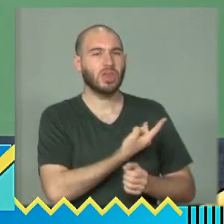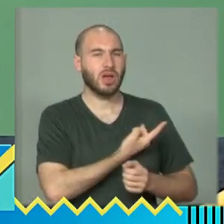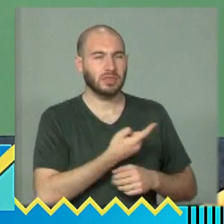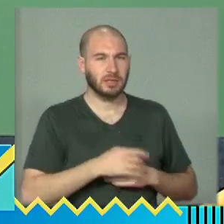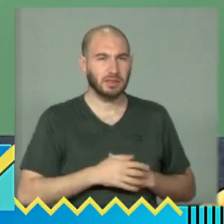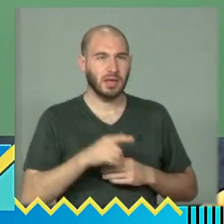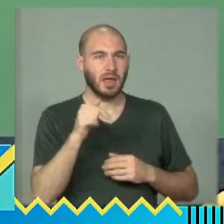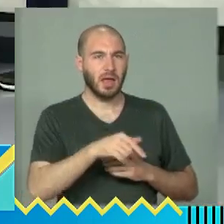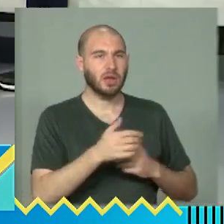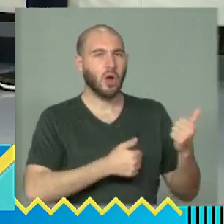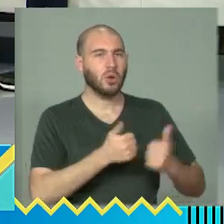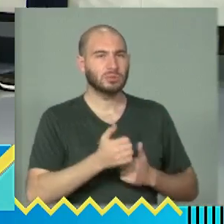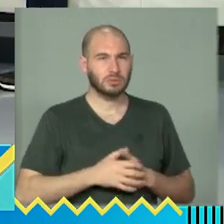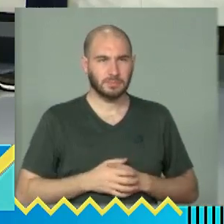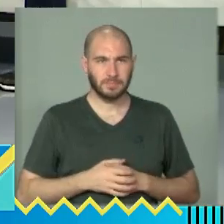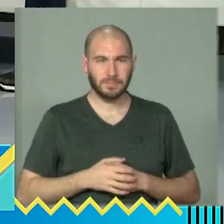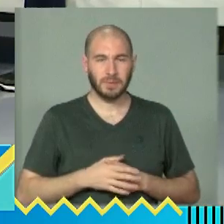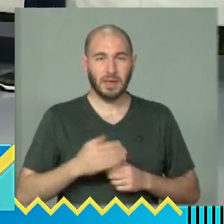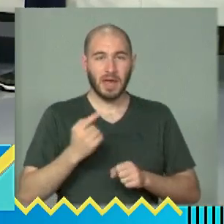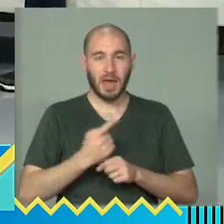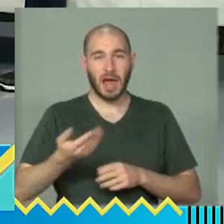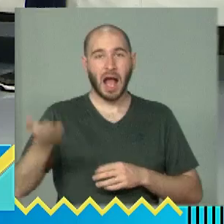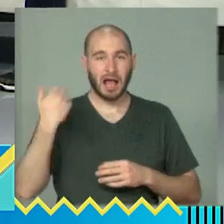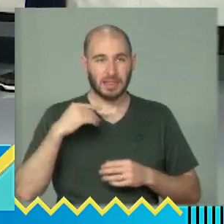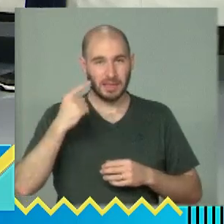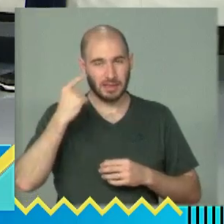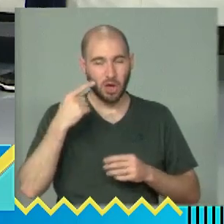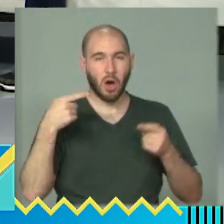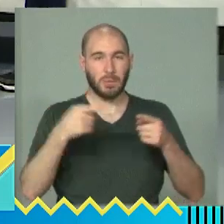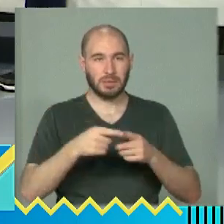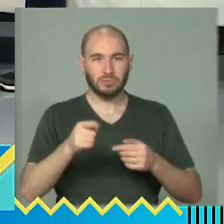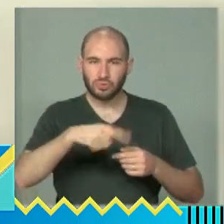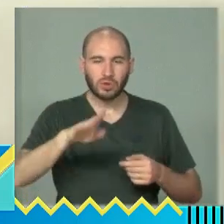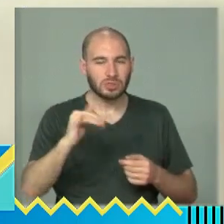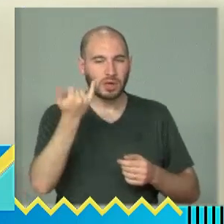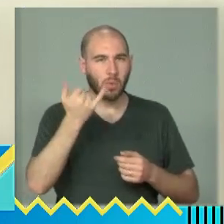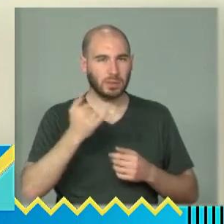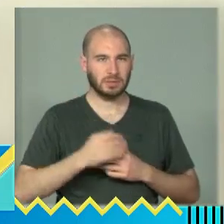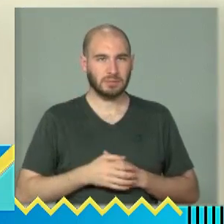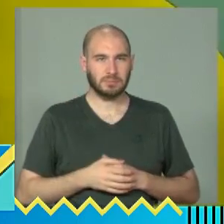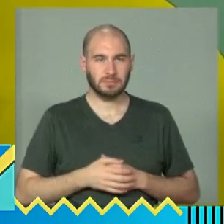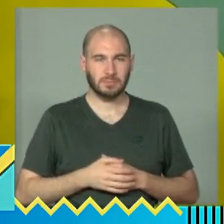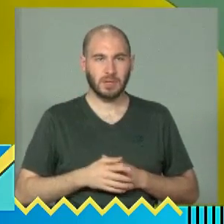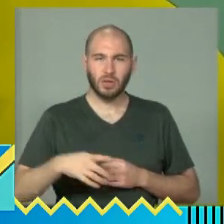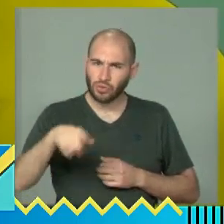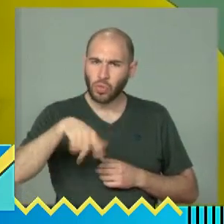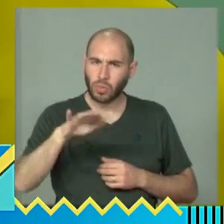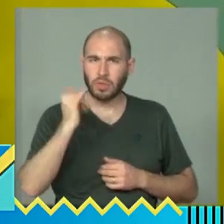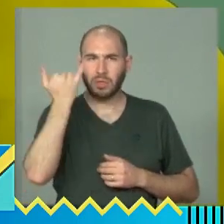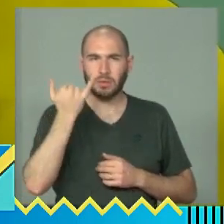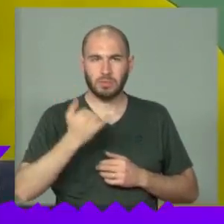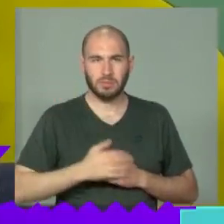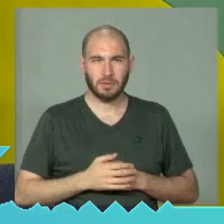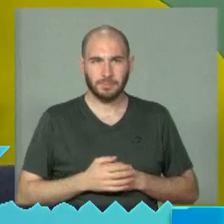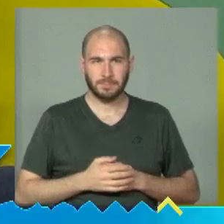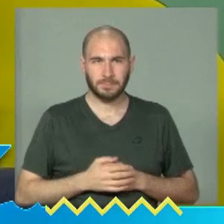con esto del concurso? En principio, la idea fundamental era sensibilizarlos, que se den cuenta que